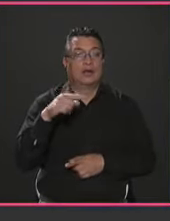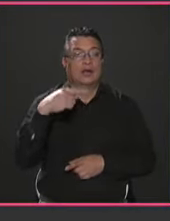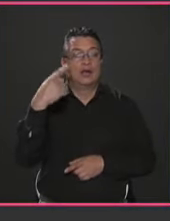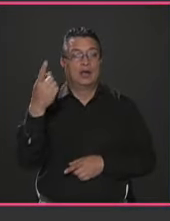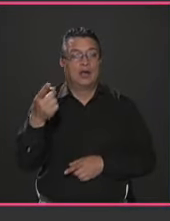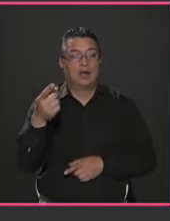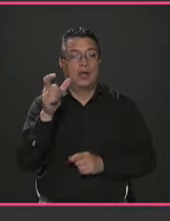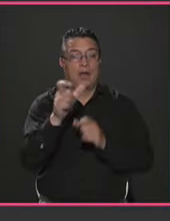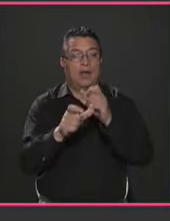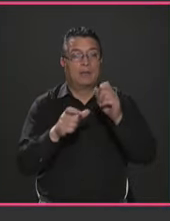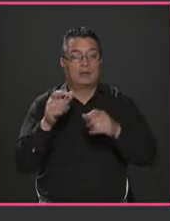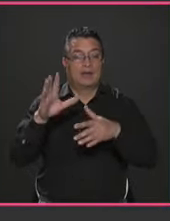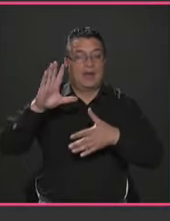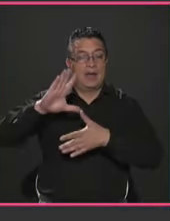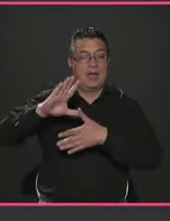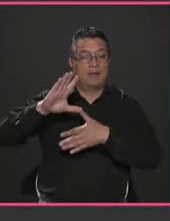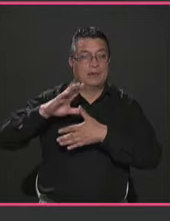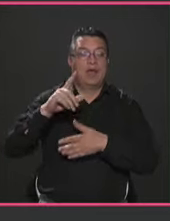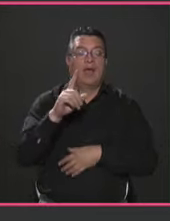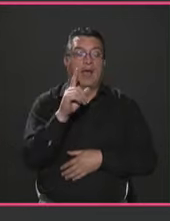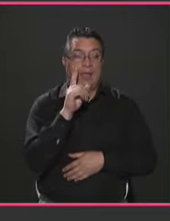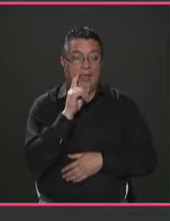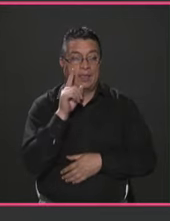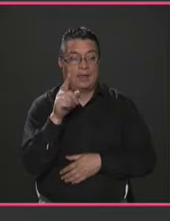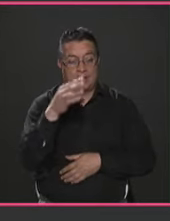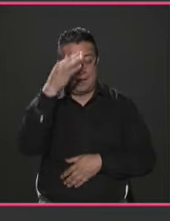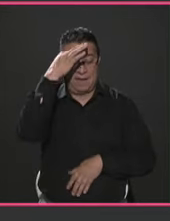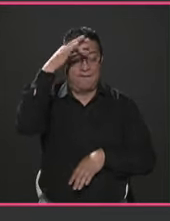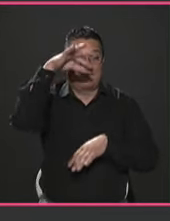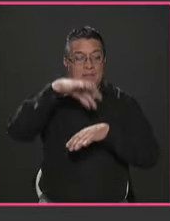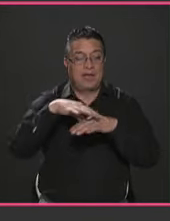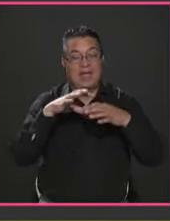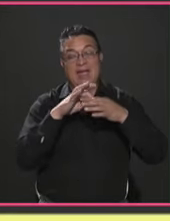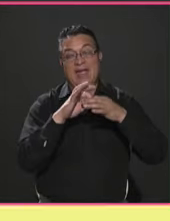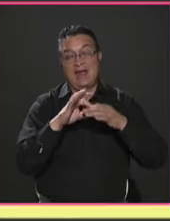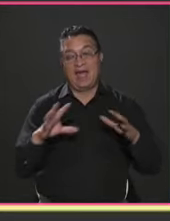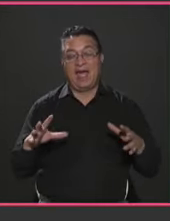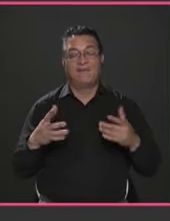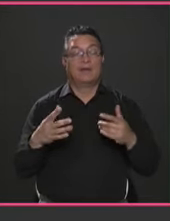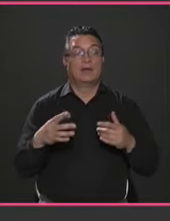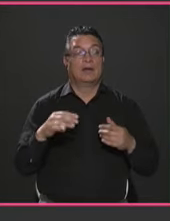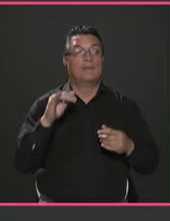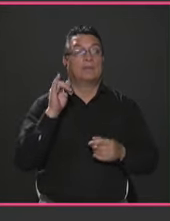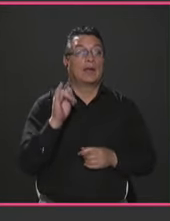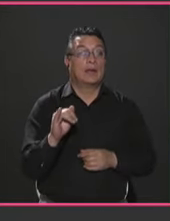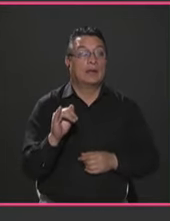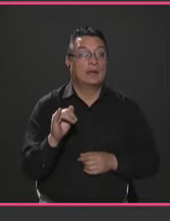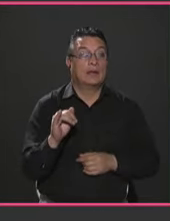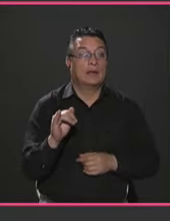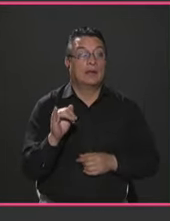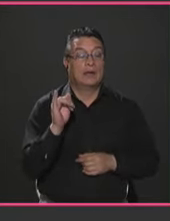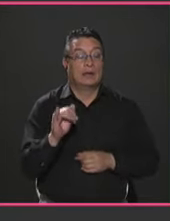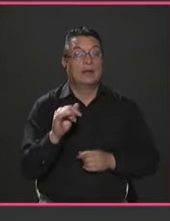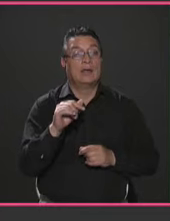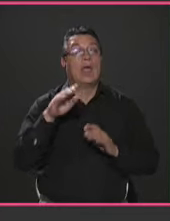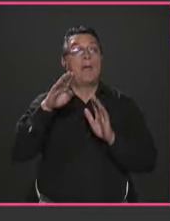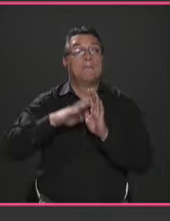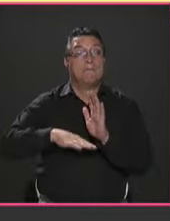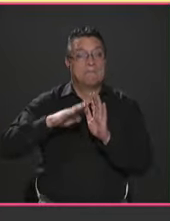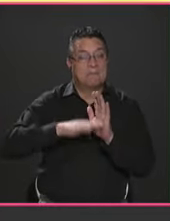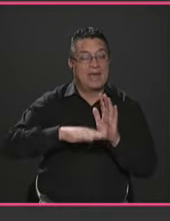Americanos de que tienen enfermedades muy graves y de las